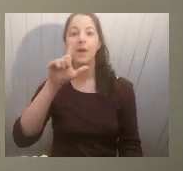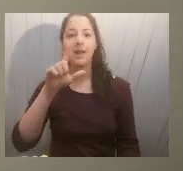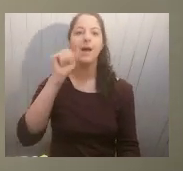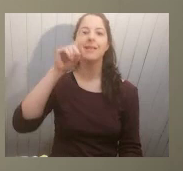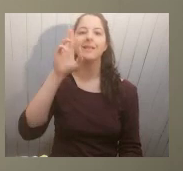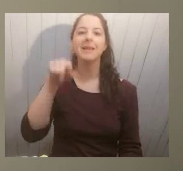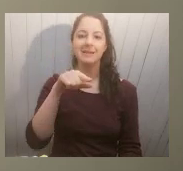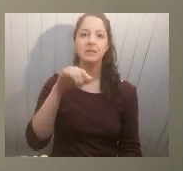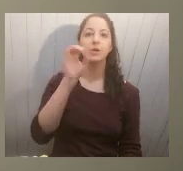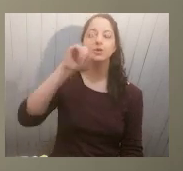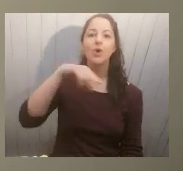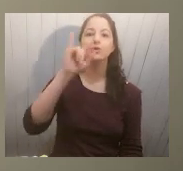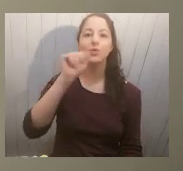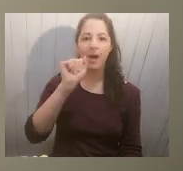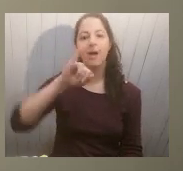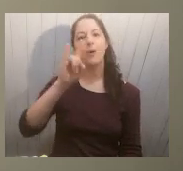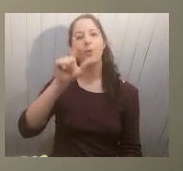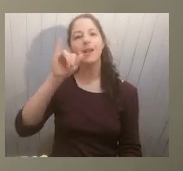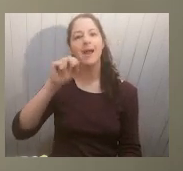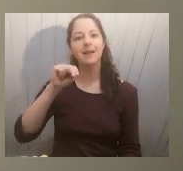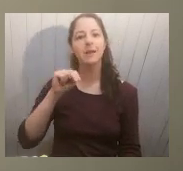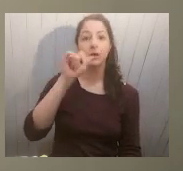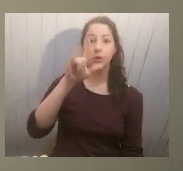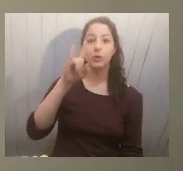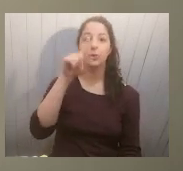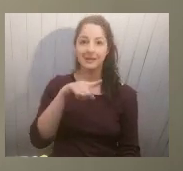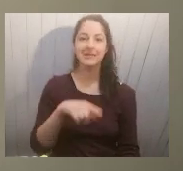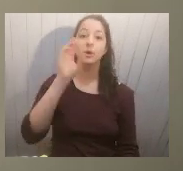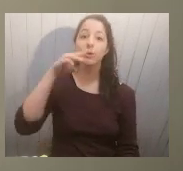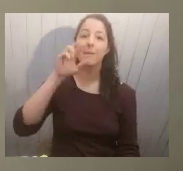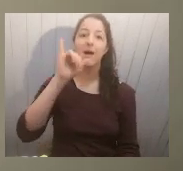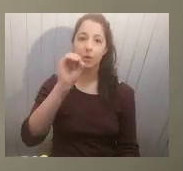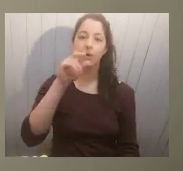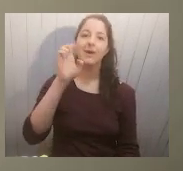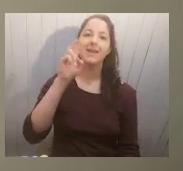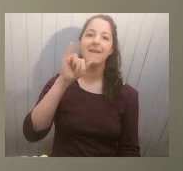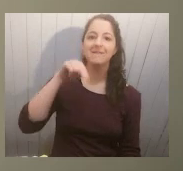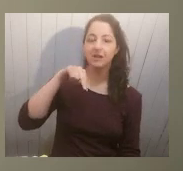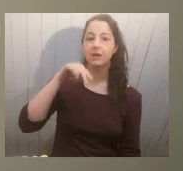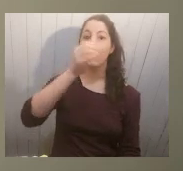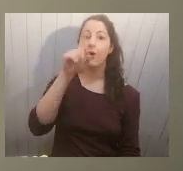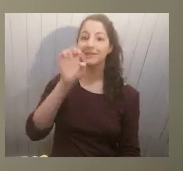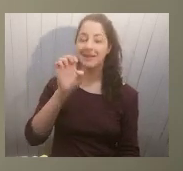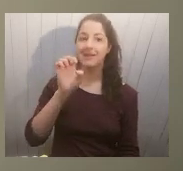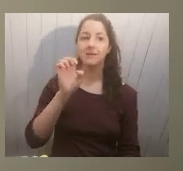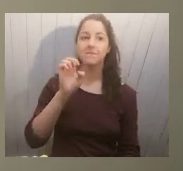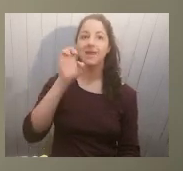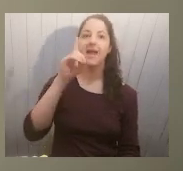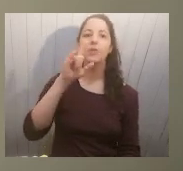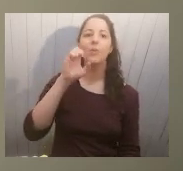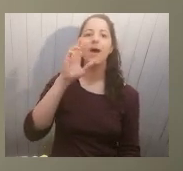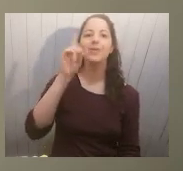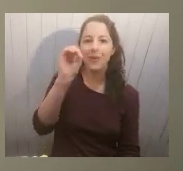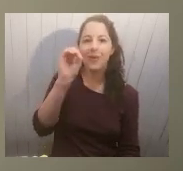Pérez, Luis Salas, Romario Veloz, Kevin Gómez, José Arancibia, Eduardo Caro, Manuel Rebolledo, José